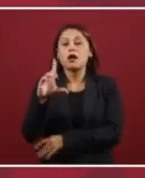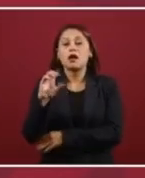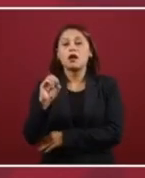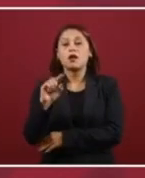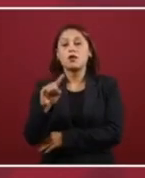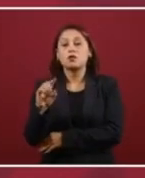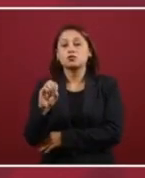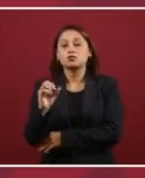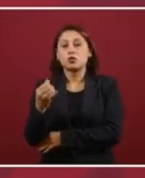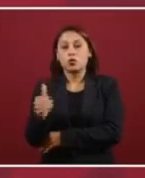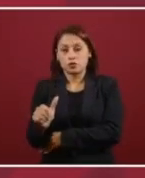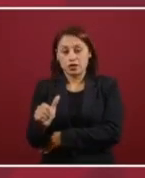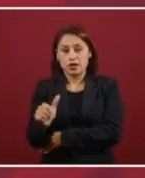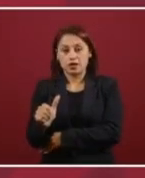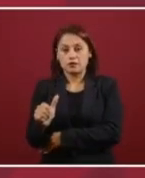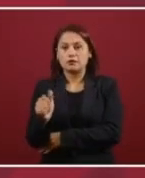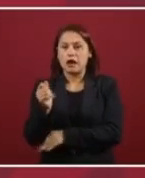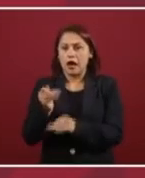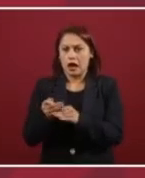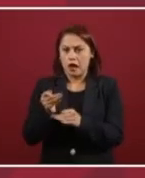era una investigación que venía